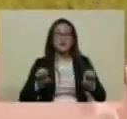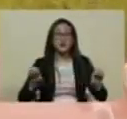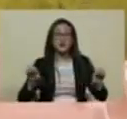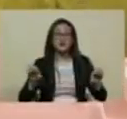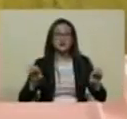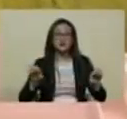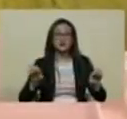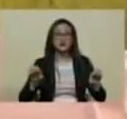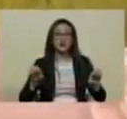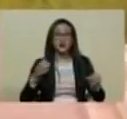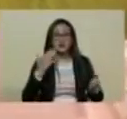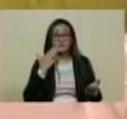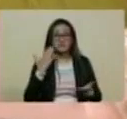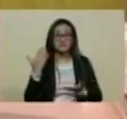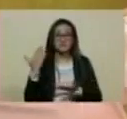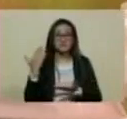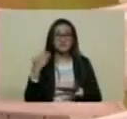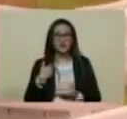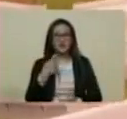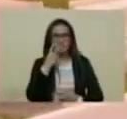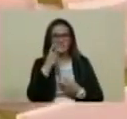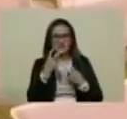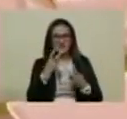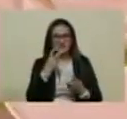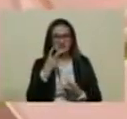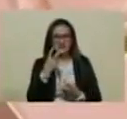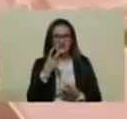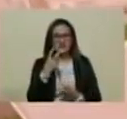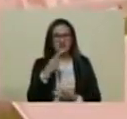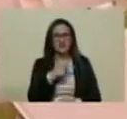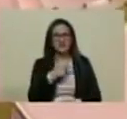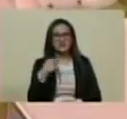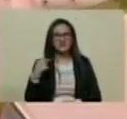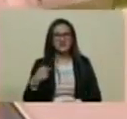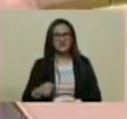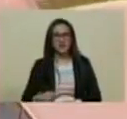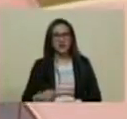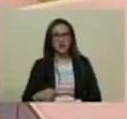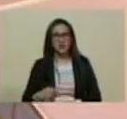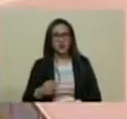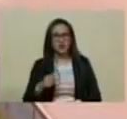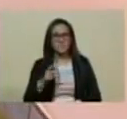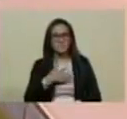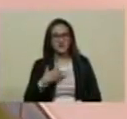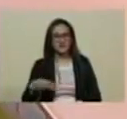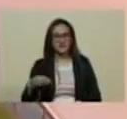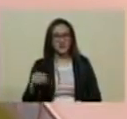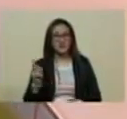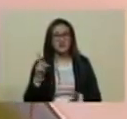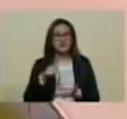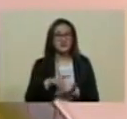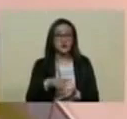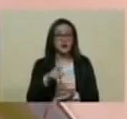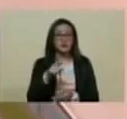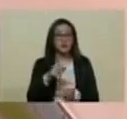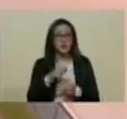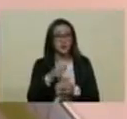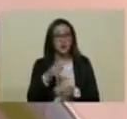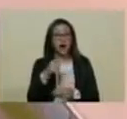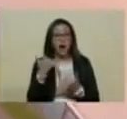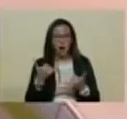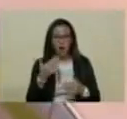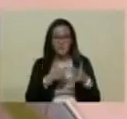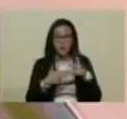educacionales que anuncié en la visita del presidente chino Xi Jinping. Vamos a construir de